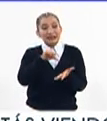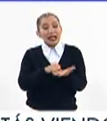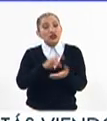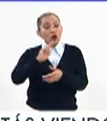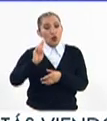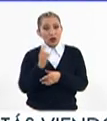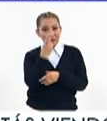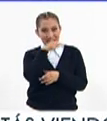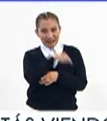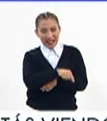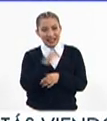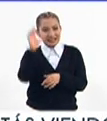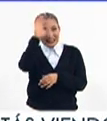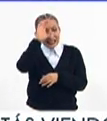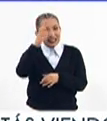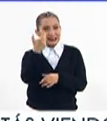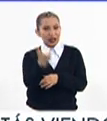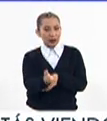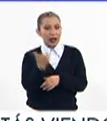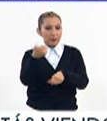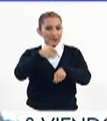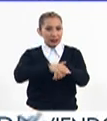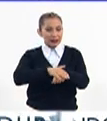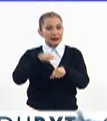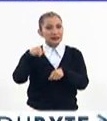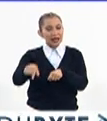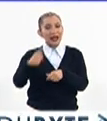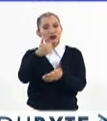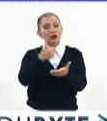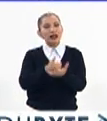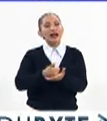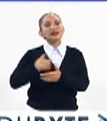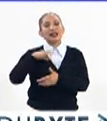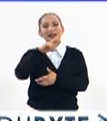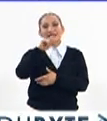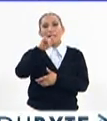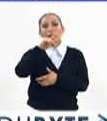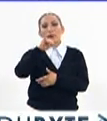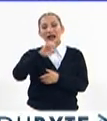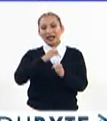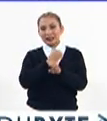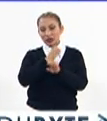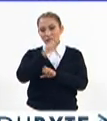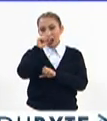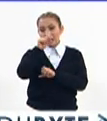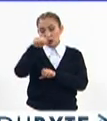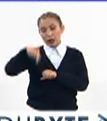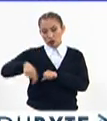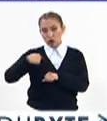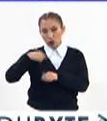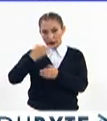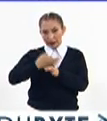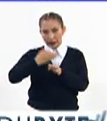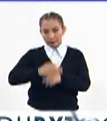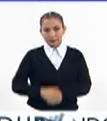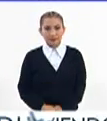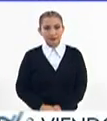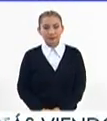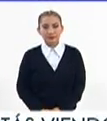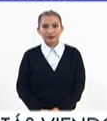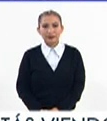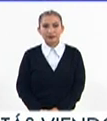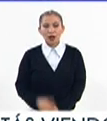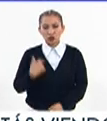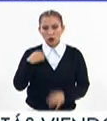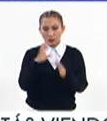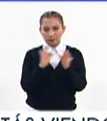Centro Universitario de Ciencias Económico-Administrativas en la ciudad de Zapopan, en el estado de Jalisco, que es donde me encuentro esta noche.